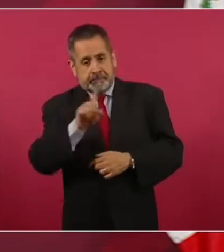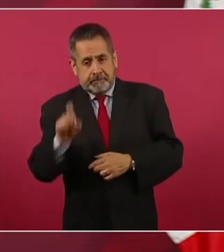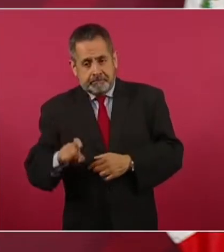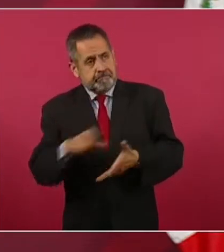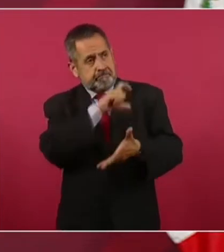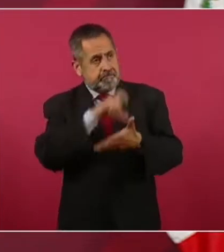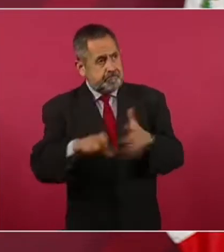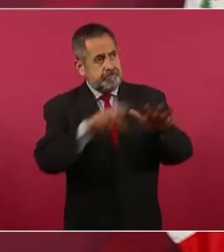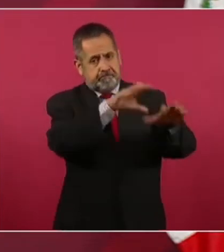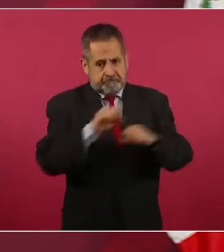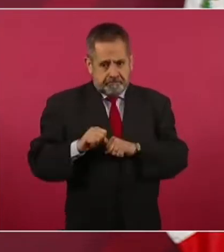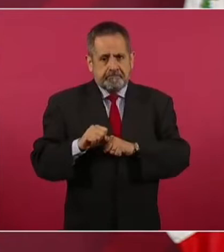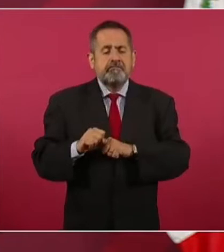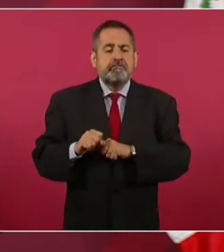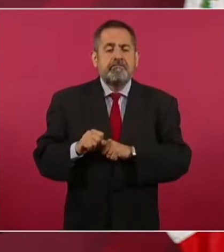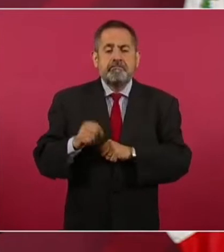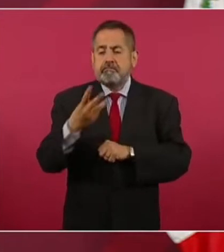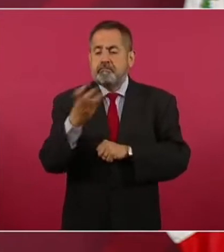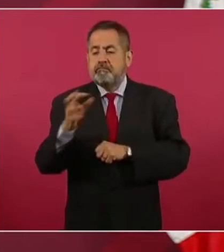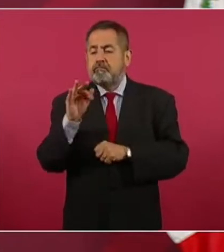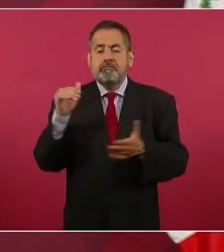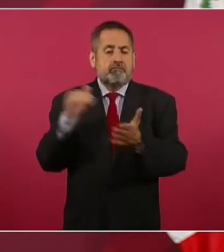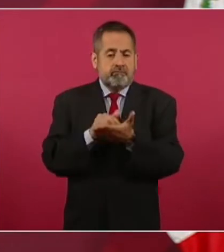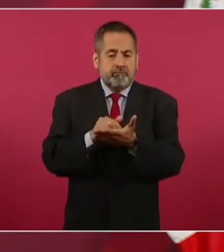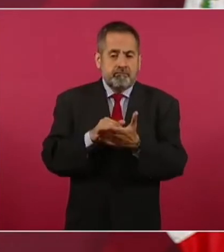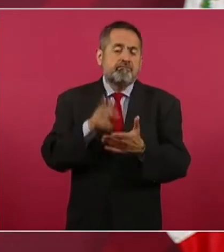también para 340,000 barriles